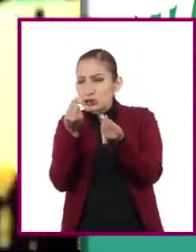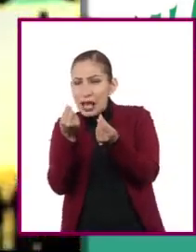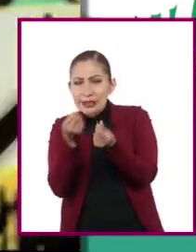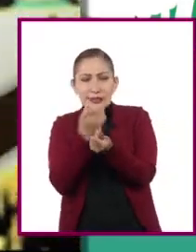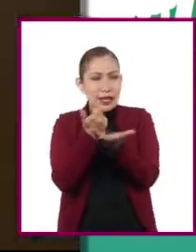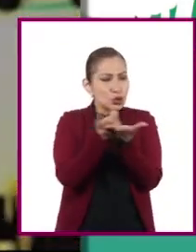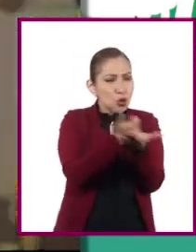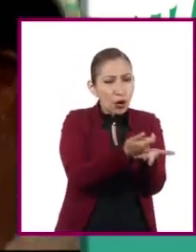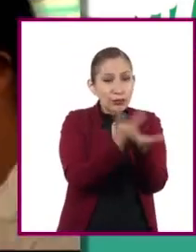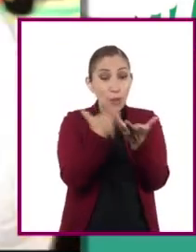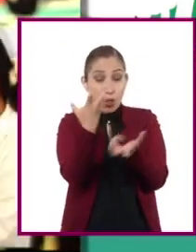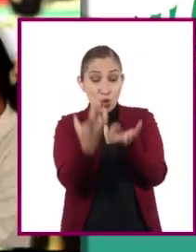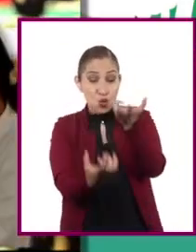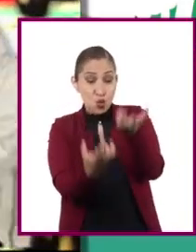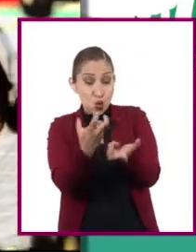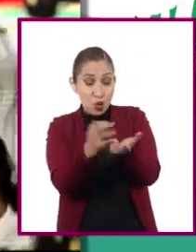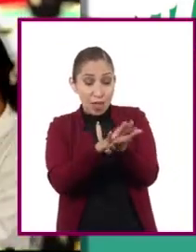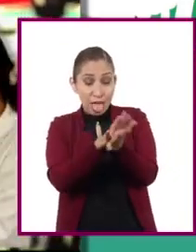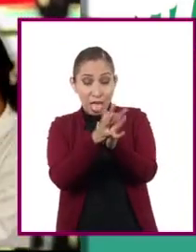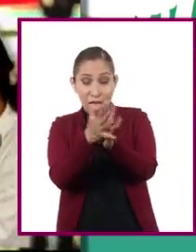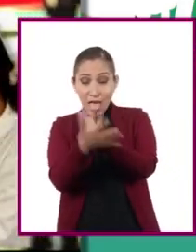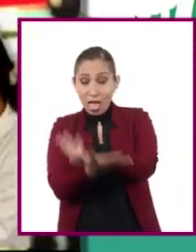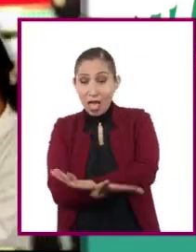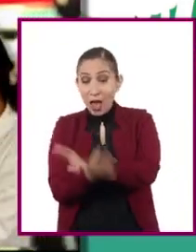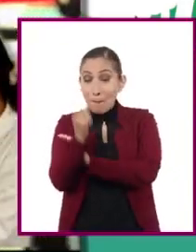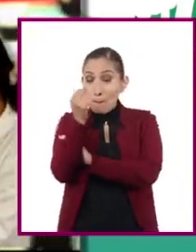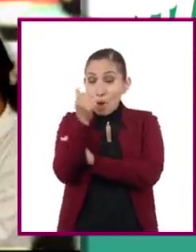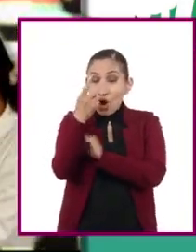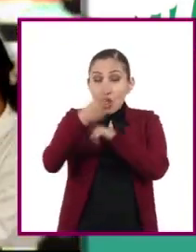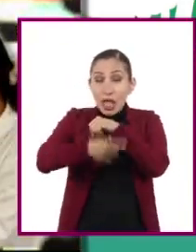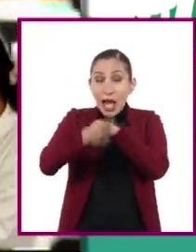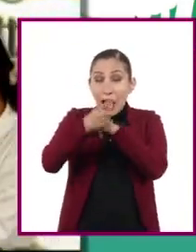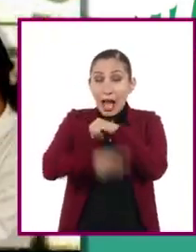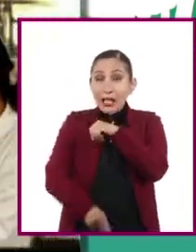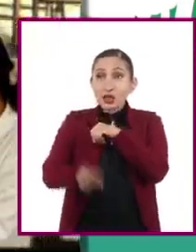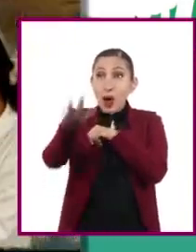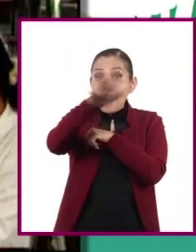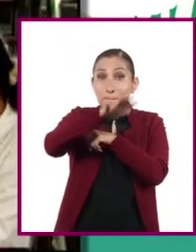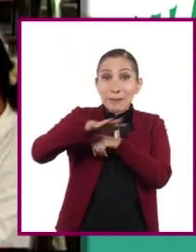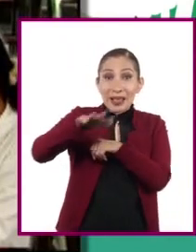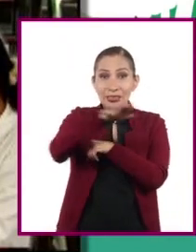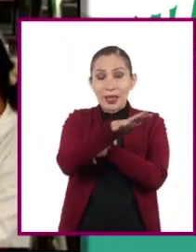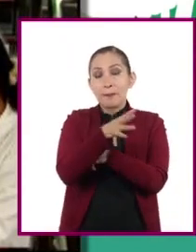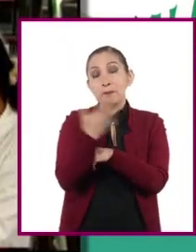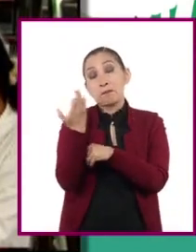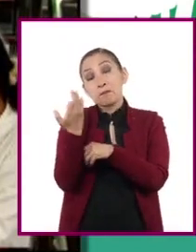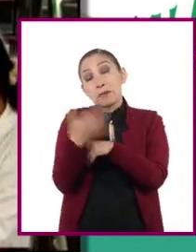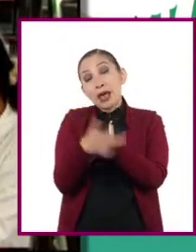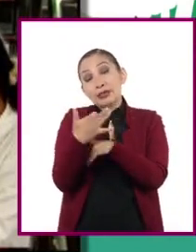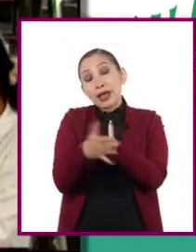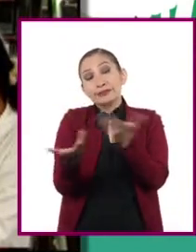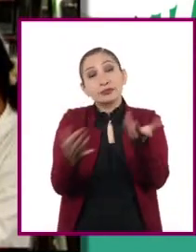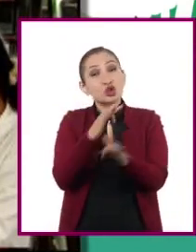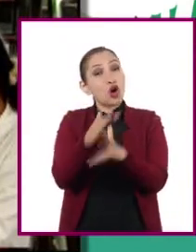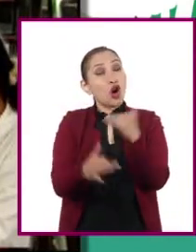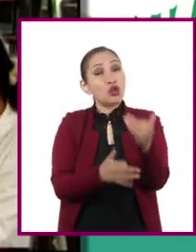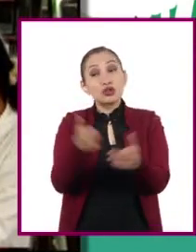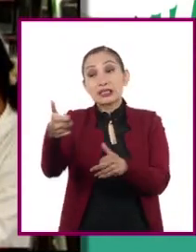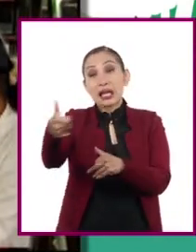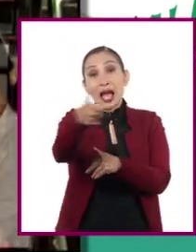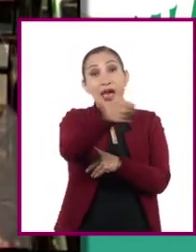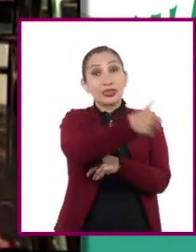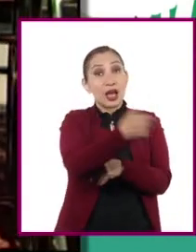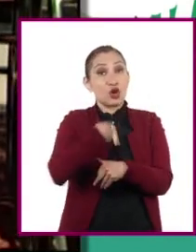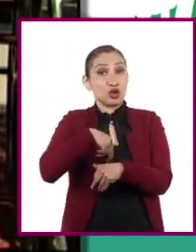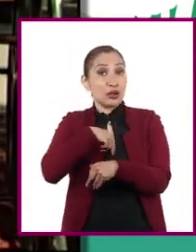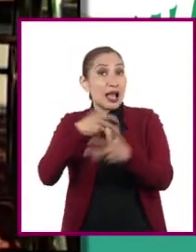sustancias que, al quemarse, ocasionen el menor daño ambiental posible. Por lo pronto, lo que todos y cada